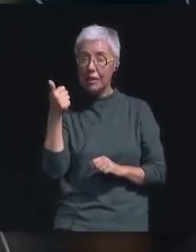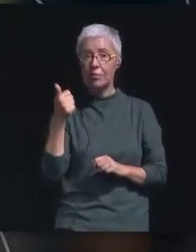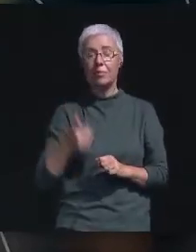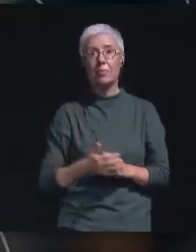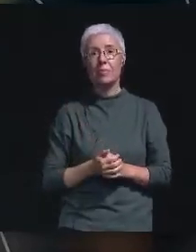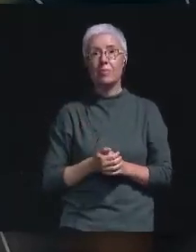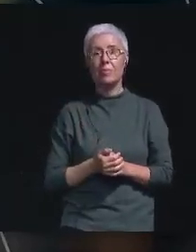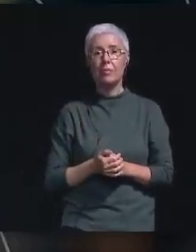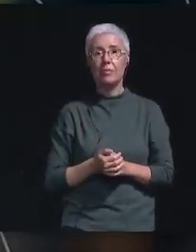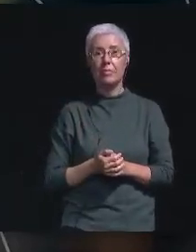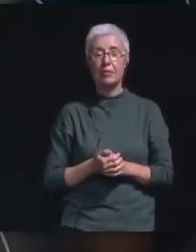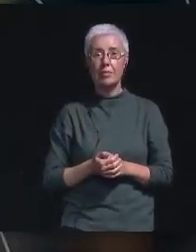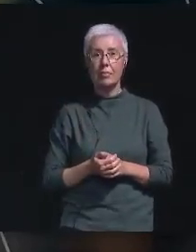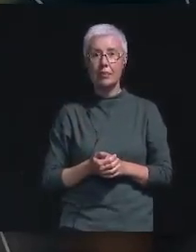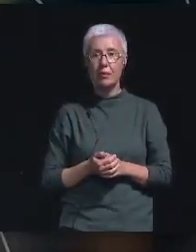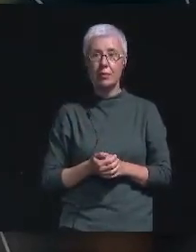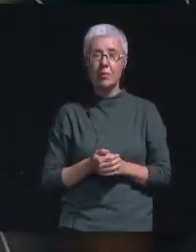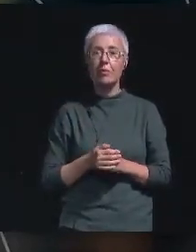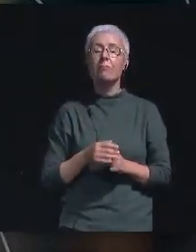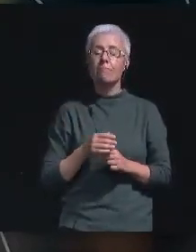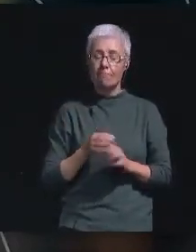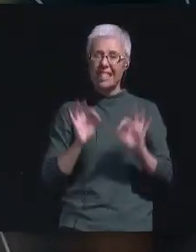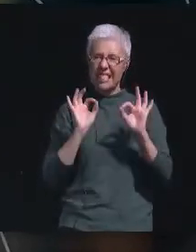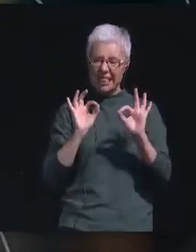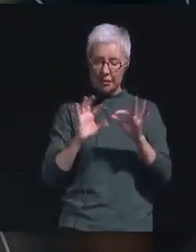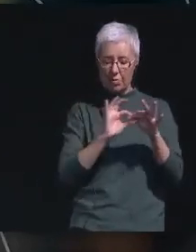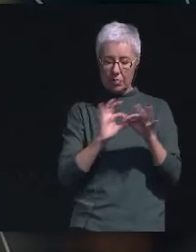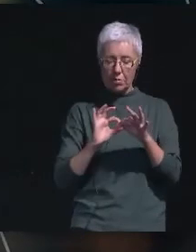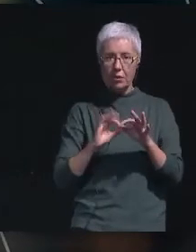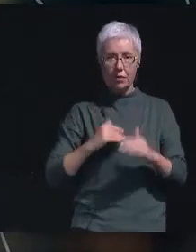cuenta de una forma muy especial la sostenibilidad.